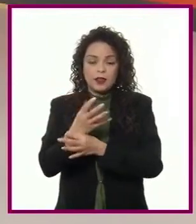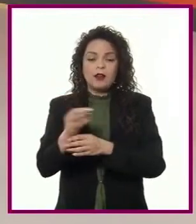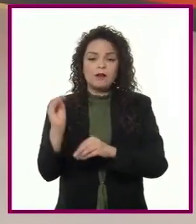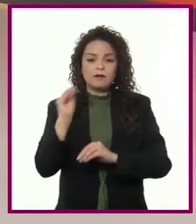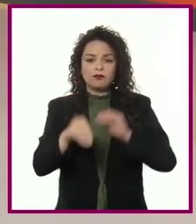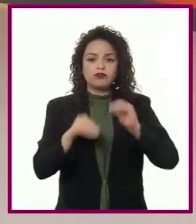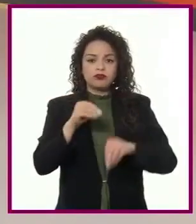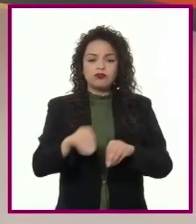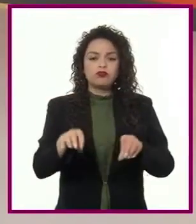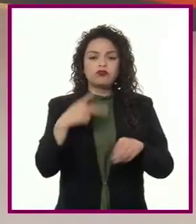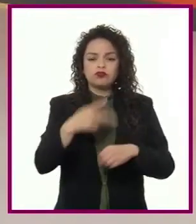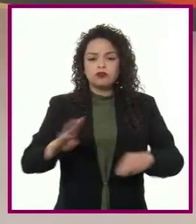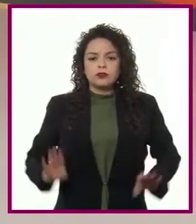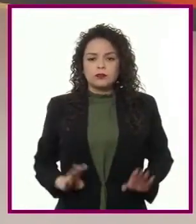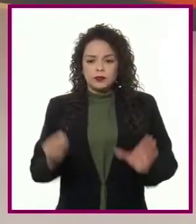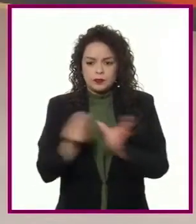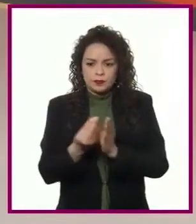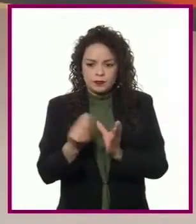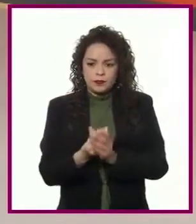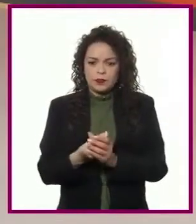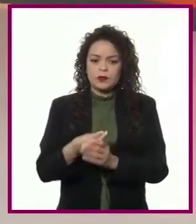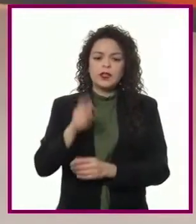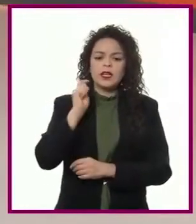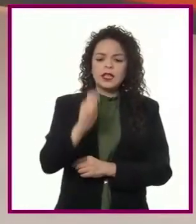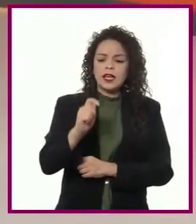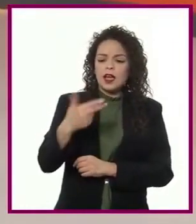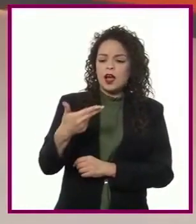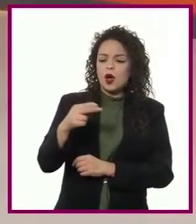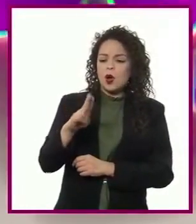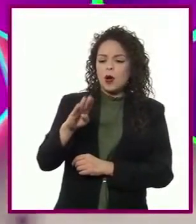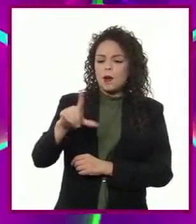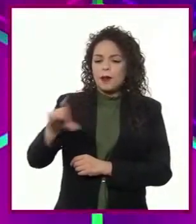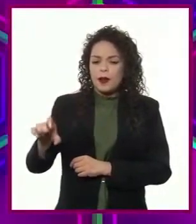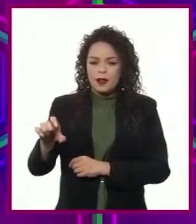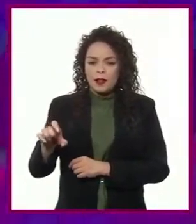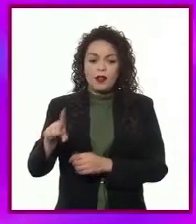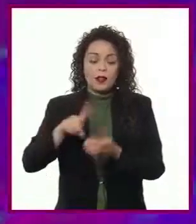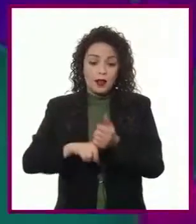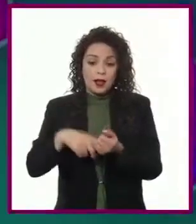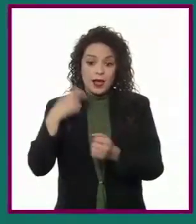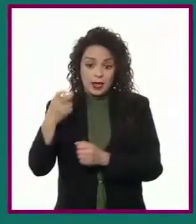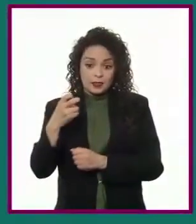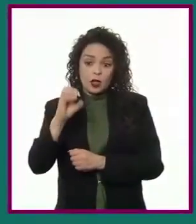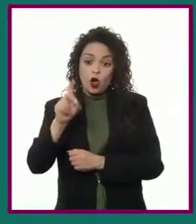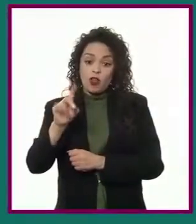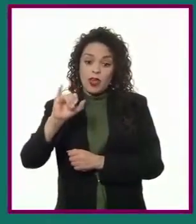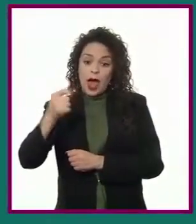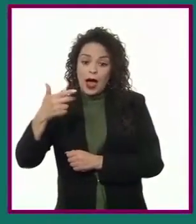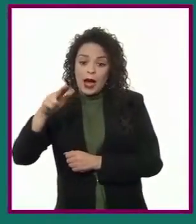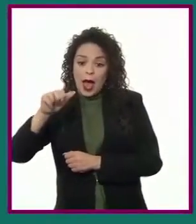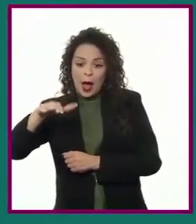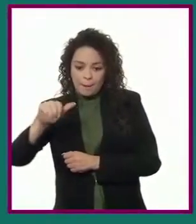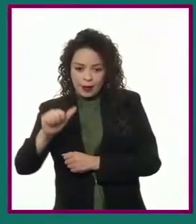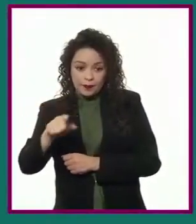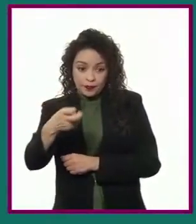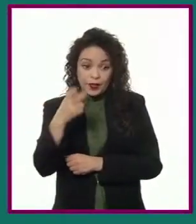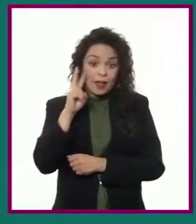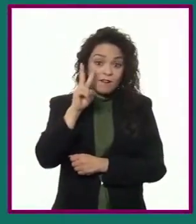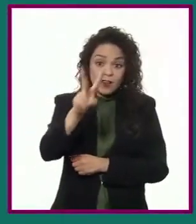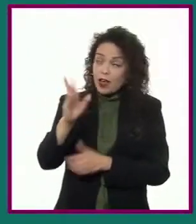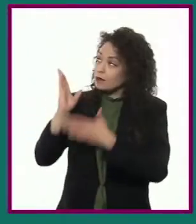la secuencia de Hubble o el diagrama de diapasón de Hubble. La secuencia de Hubble es